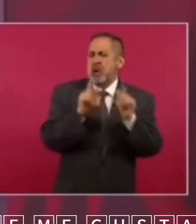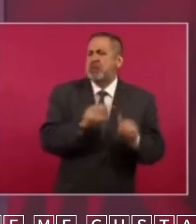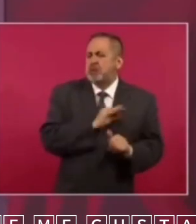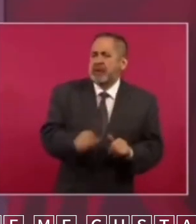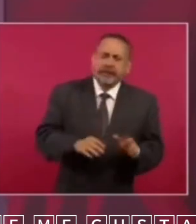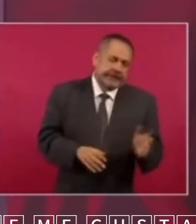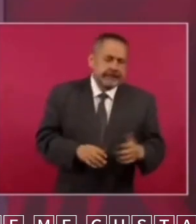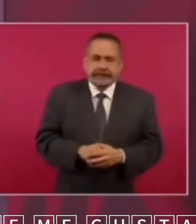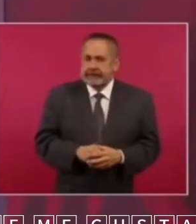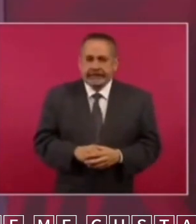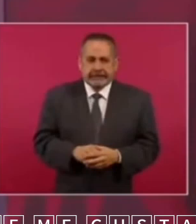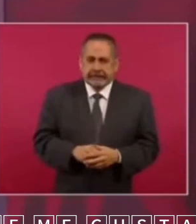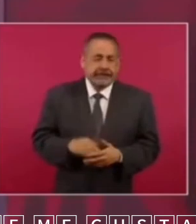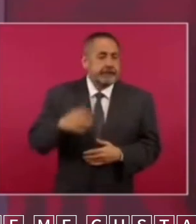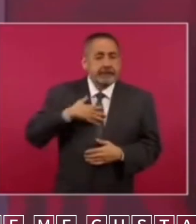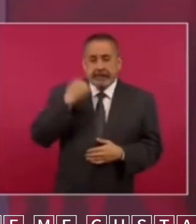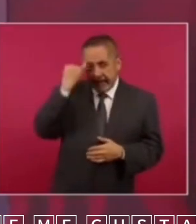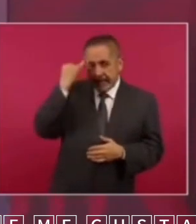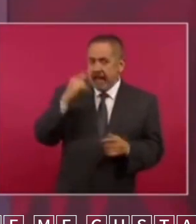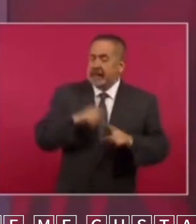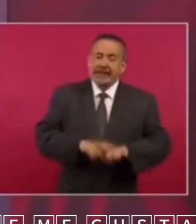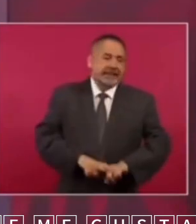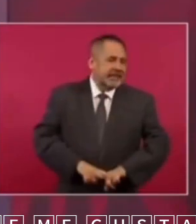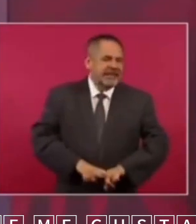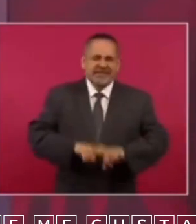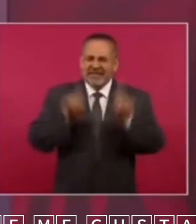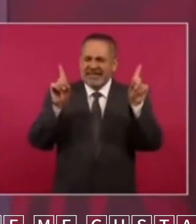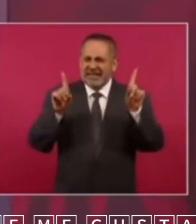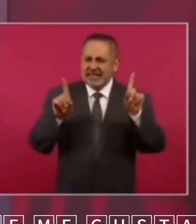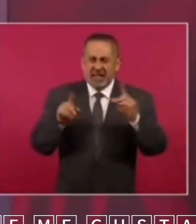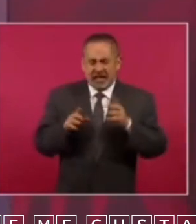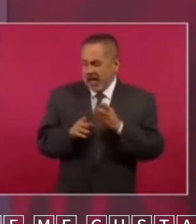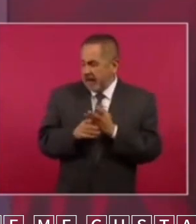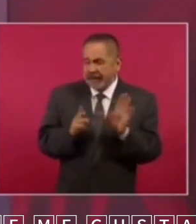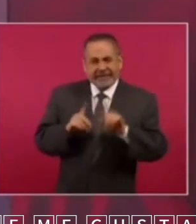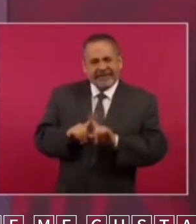Nuestra estrategia es totalmente distinta.